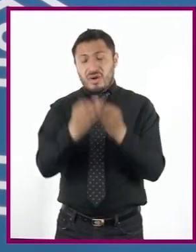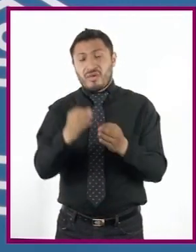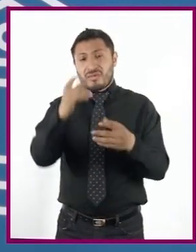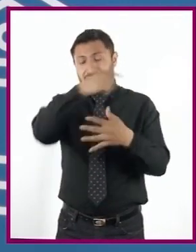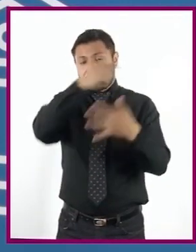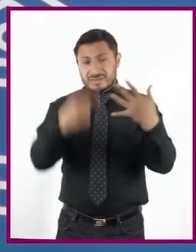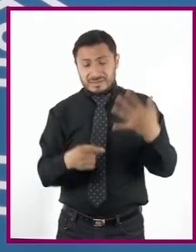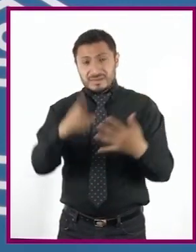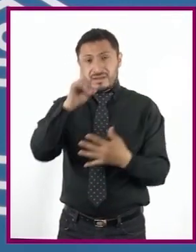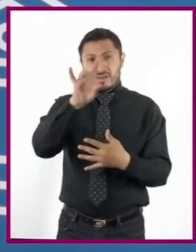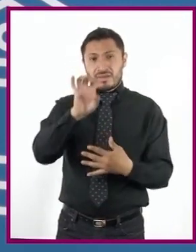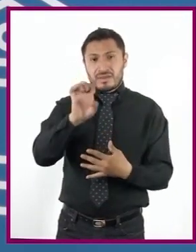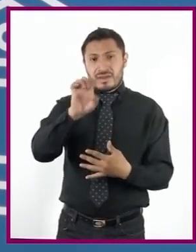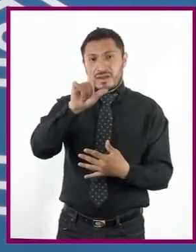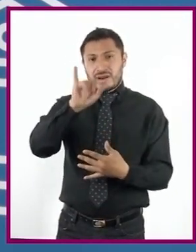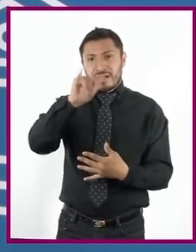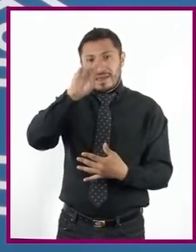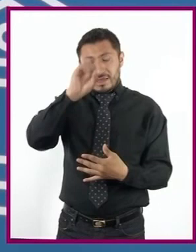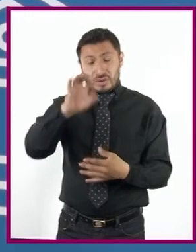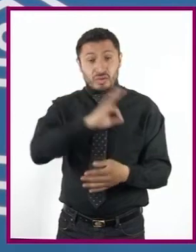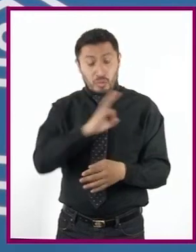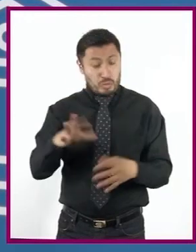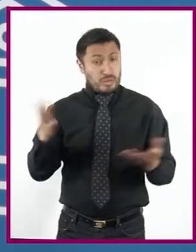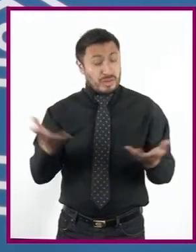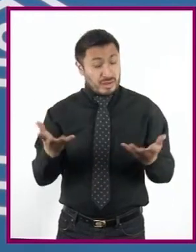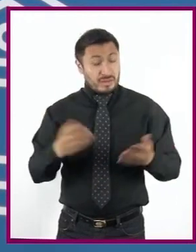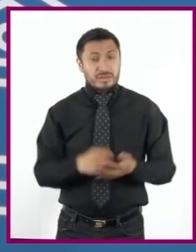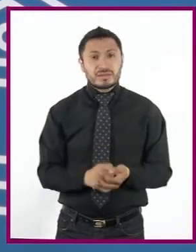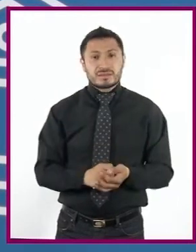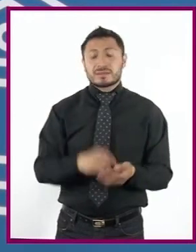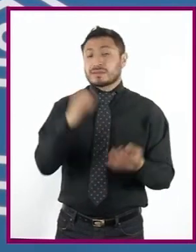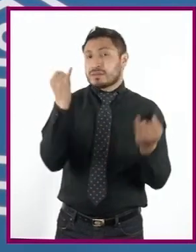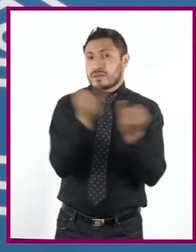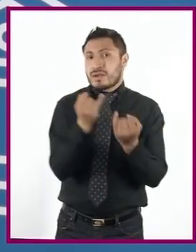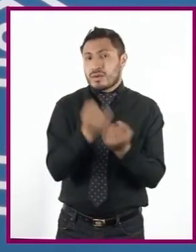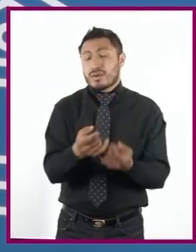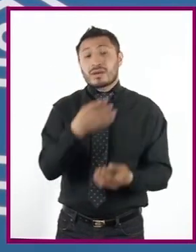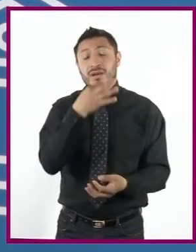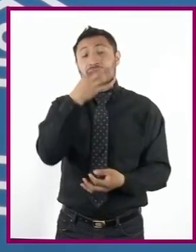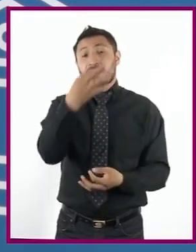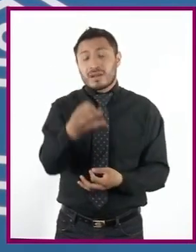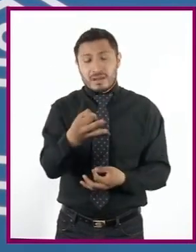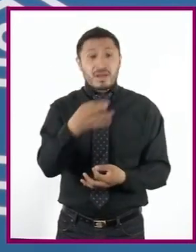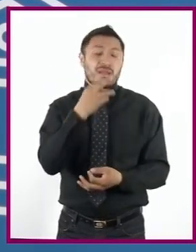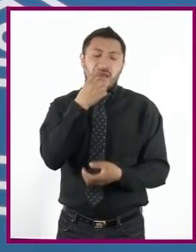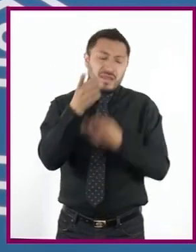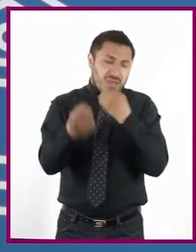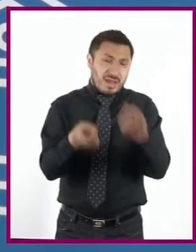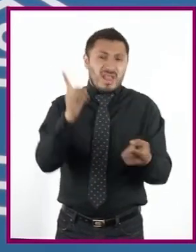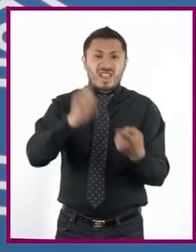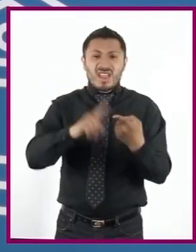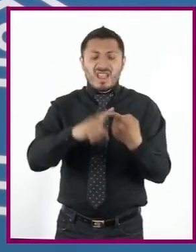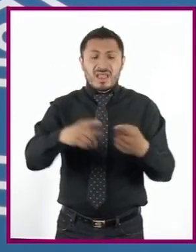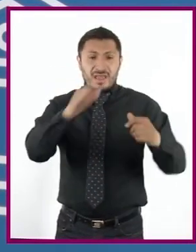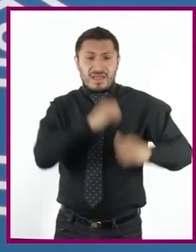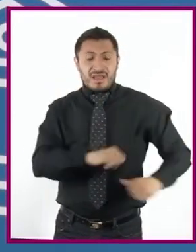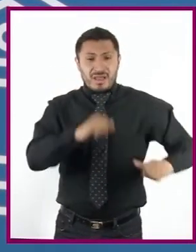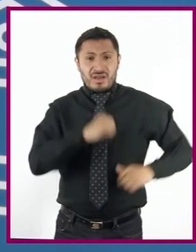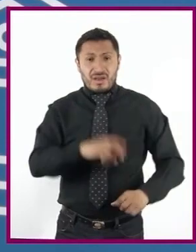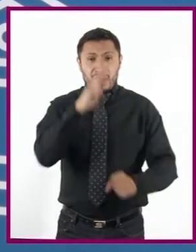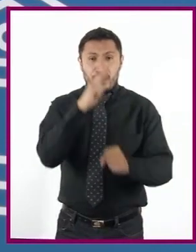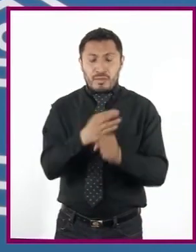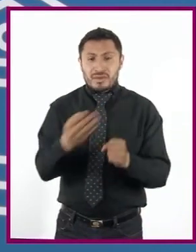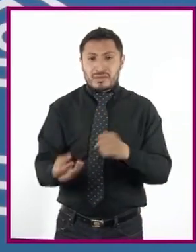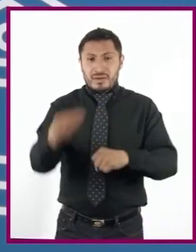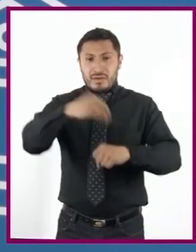e infracciones que se pueden cometer. Y también mencionamos quiénes son las autoridades encargadas de